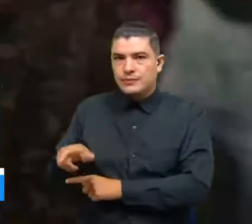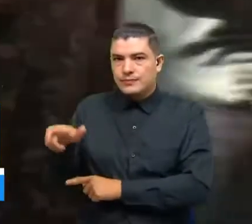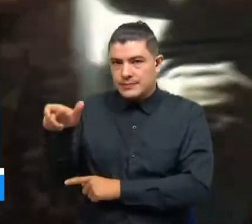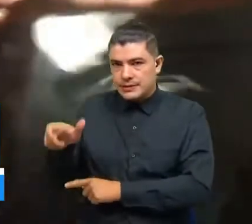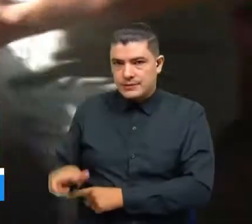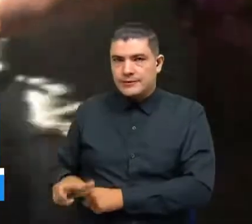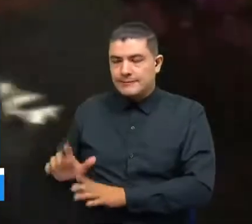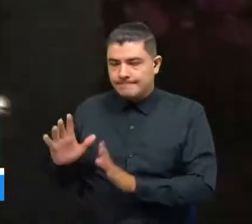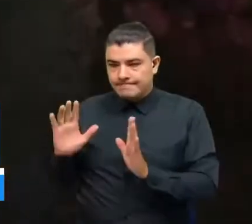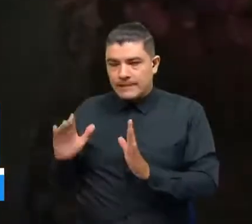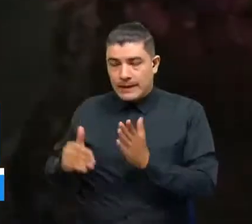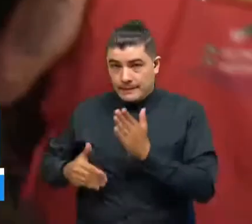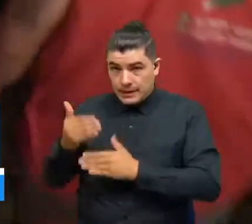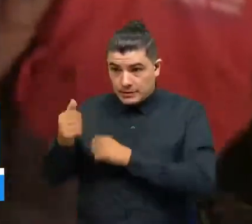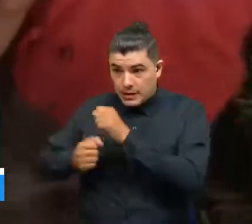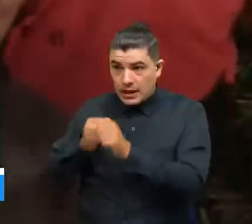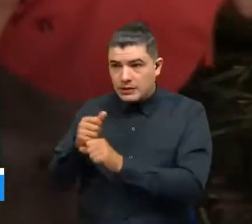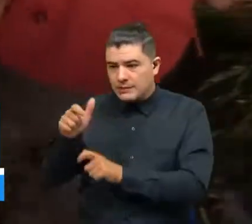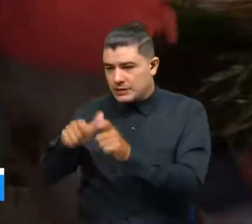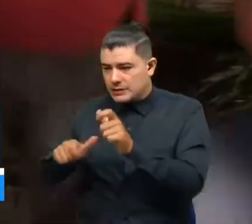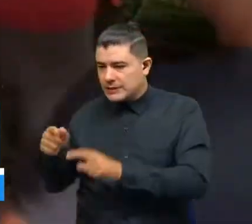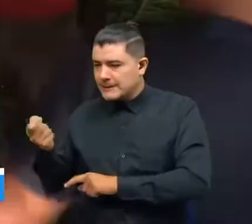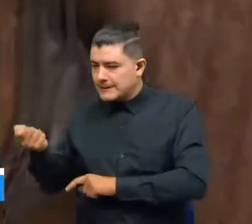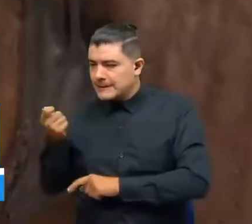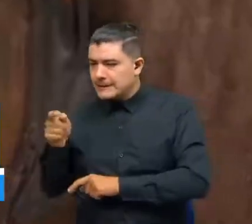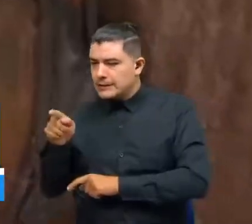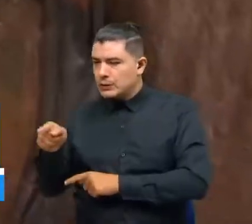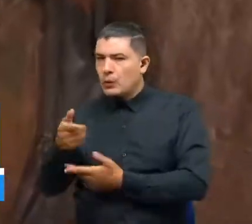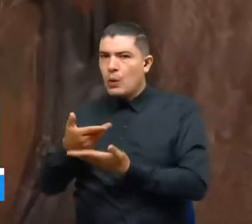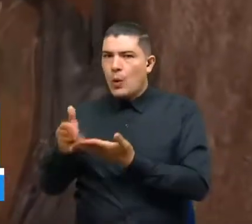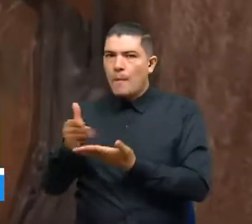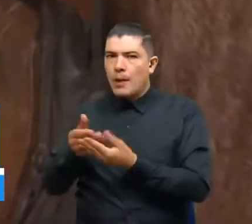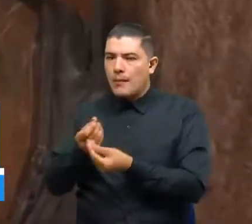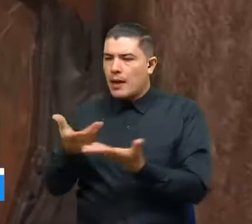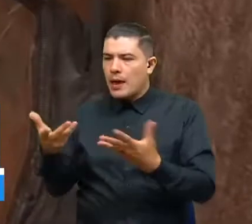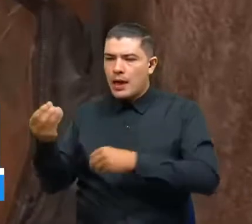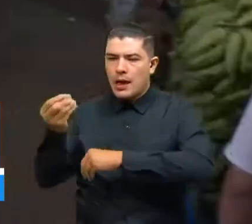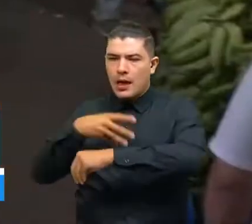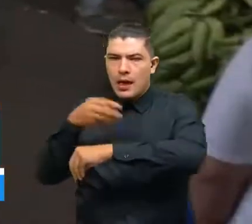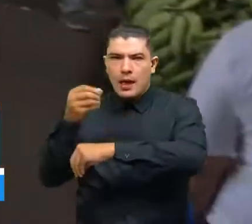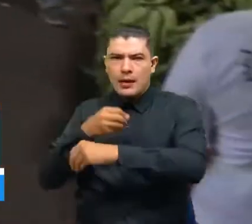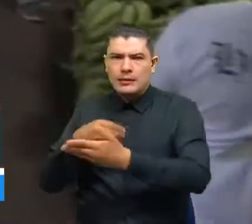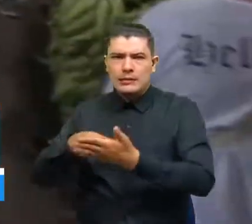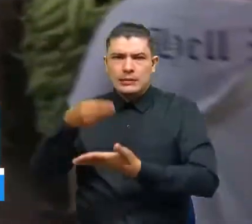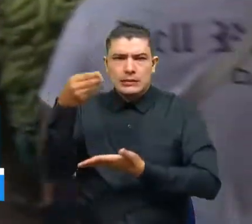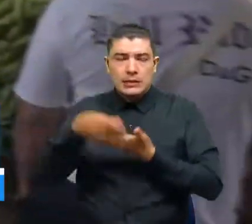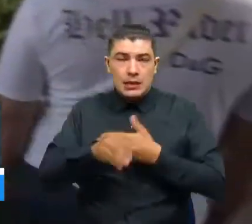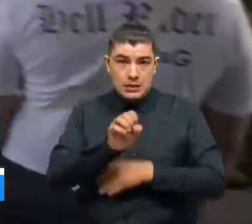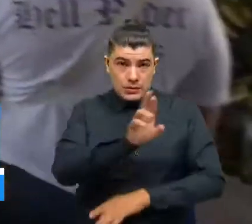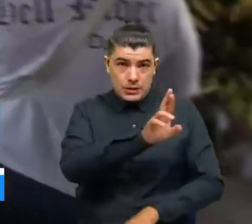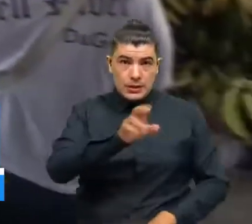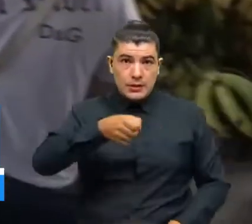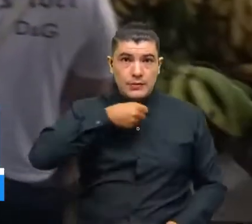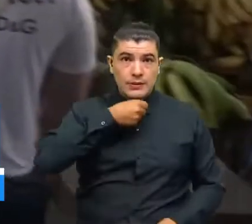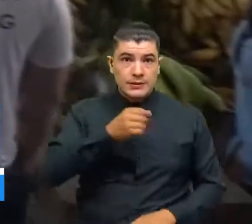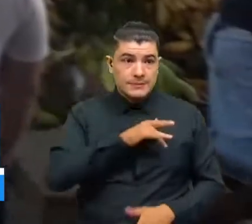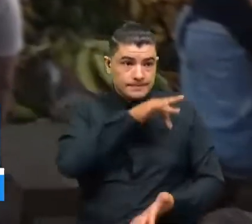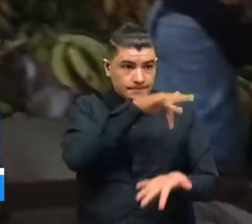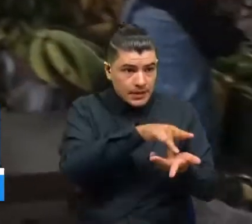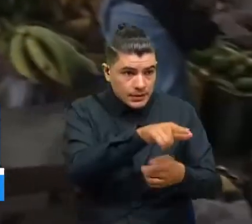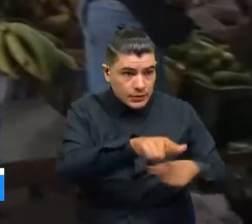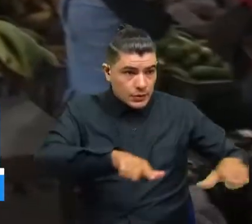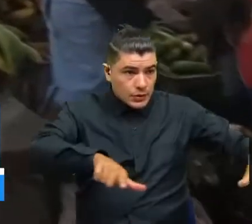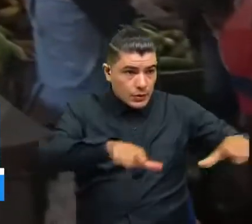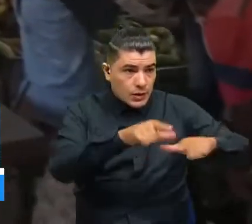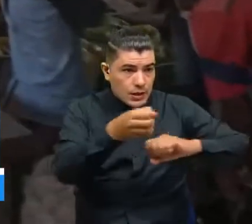compras como en venta de estos productos oriente noticia se trasladó hasta la central de abastos de cúcuta y le preguntó a la comunidad como se han